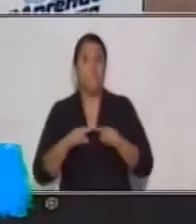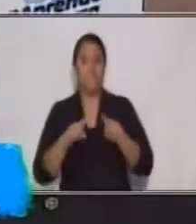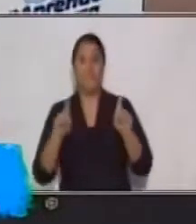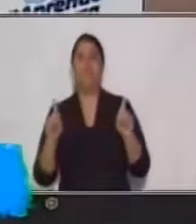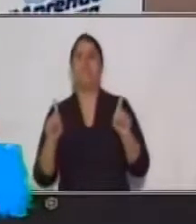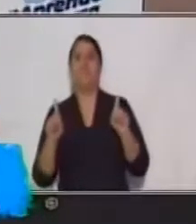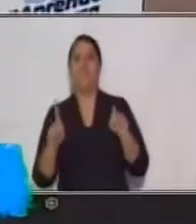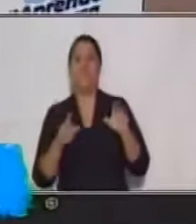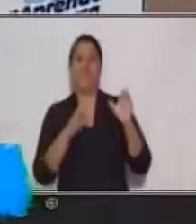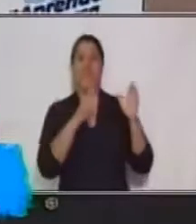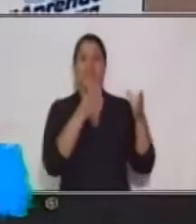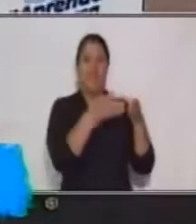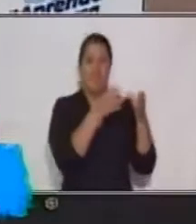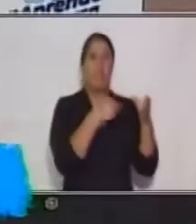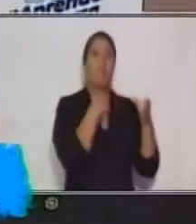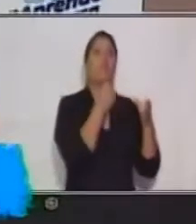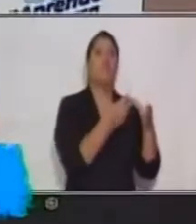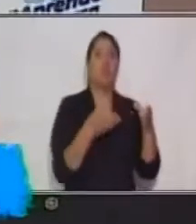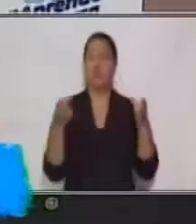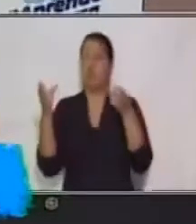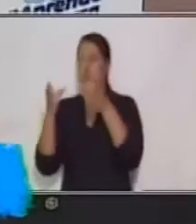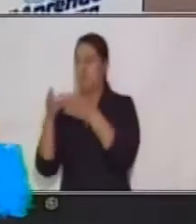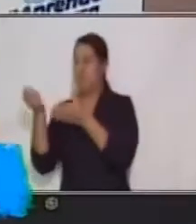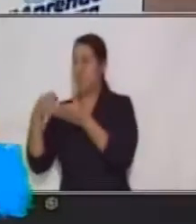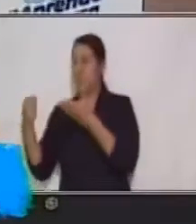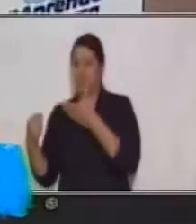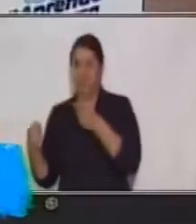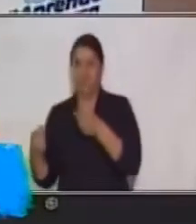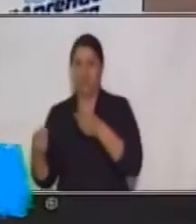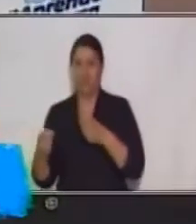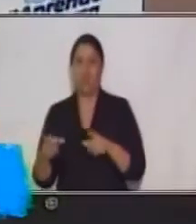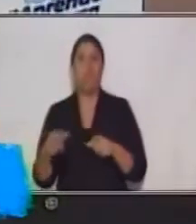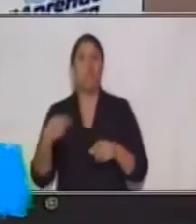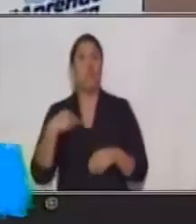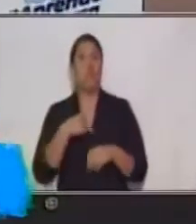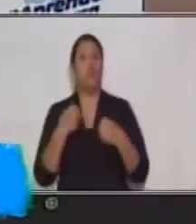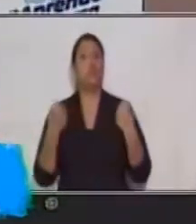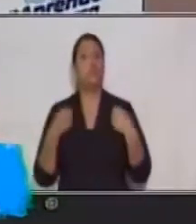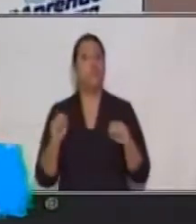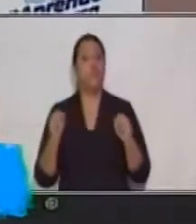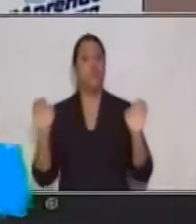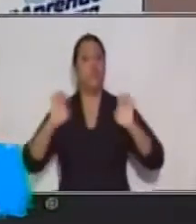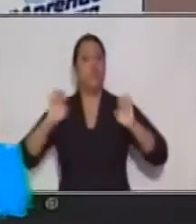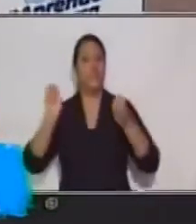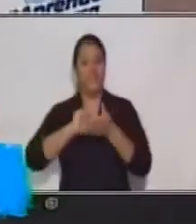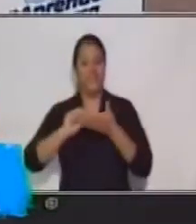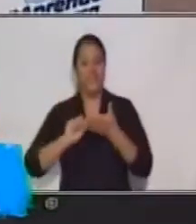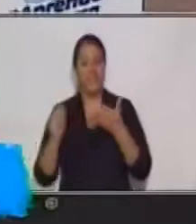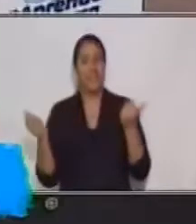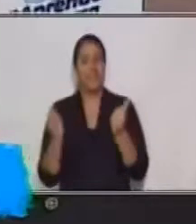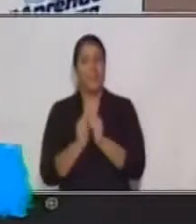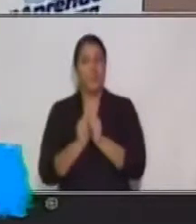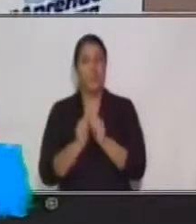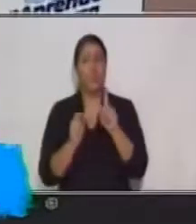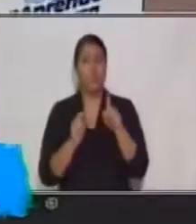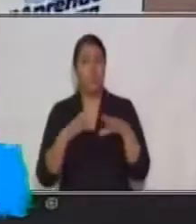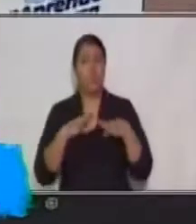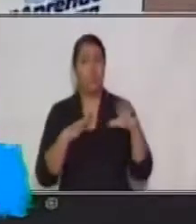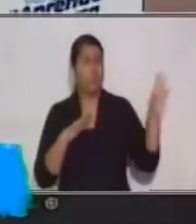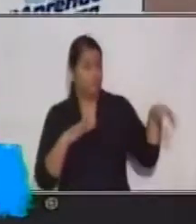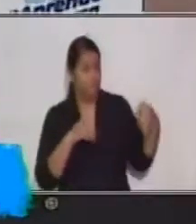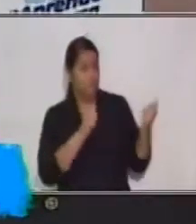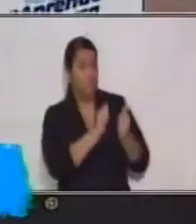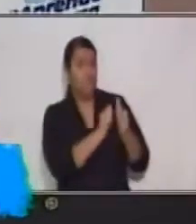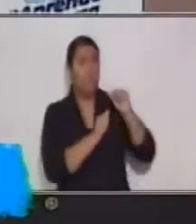la fonología y dentro de la fonética? ¿Realizamos los ejercicios todos juntos? Y si usted tiene ahí con un adulto con usted, le puede